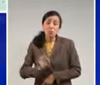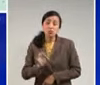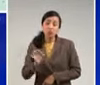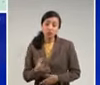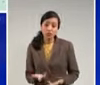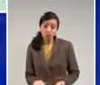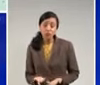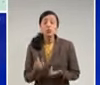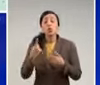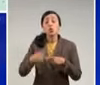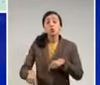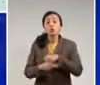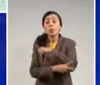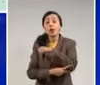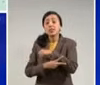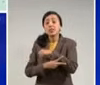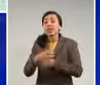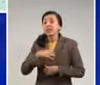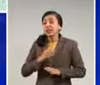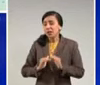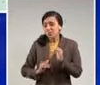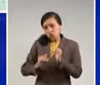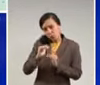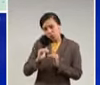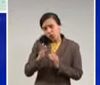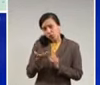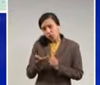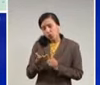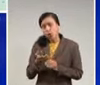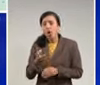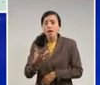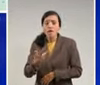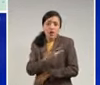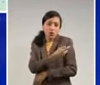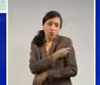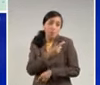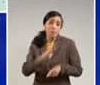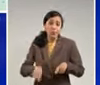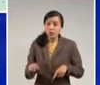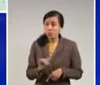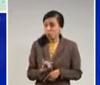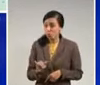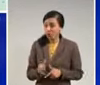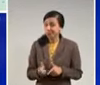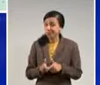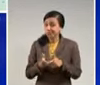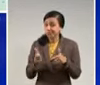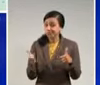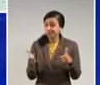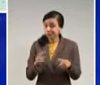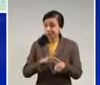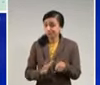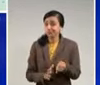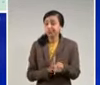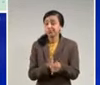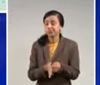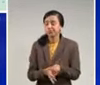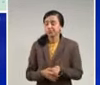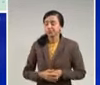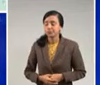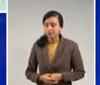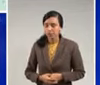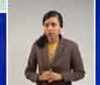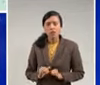en países con una vacunación un poco superior, también se ha ido incrementando. Hay datos limitados de